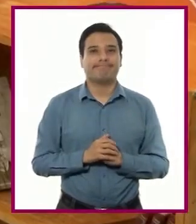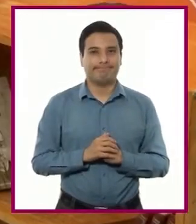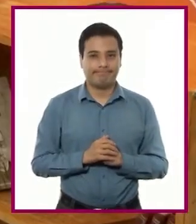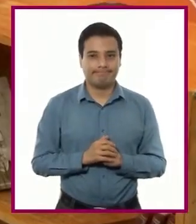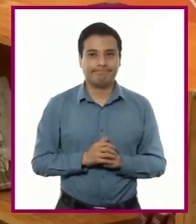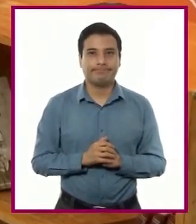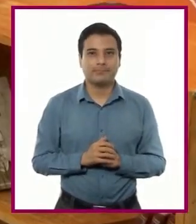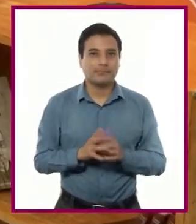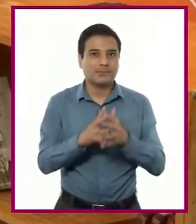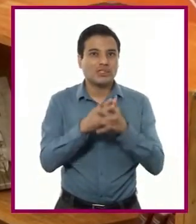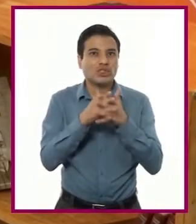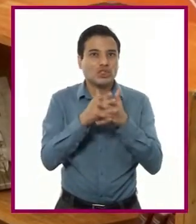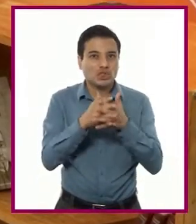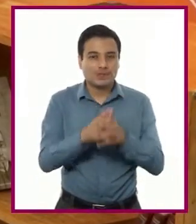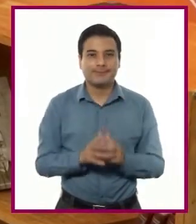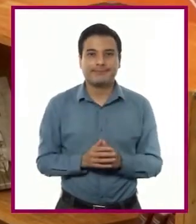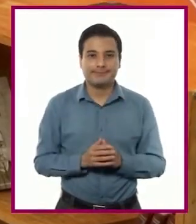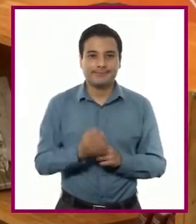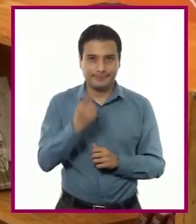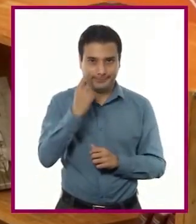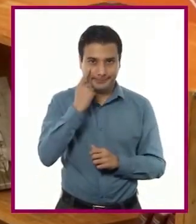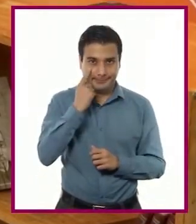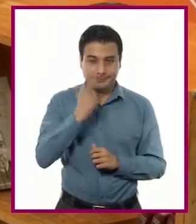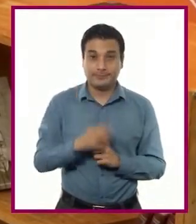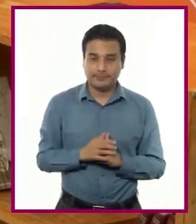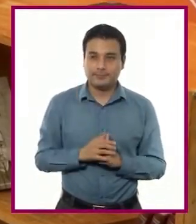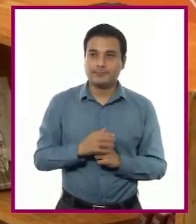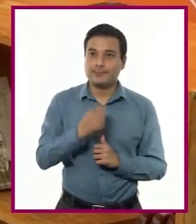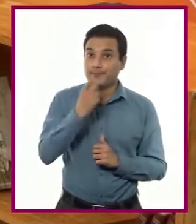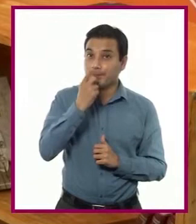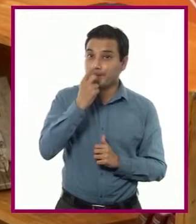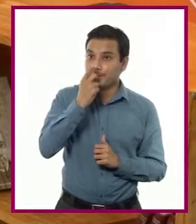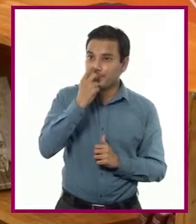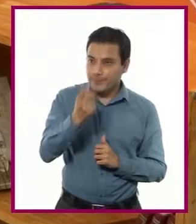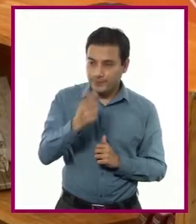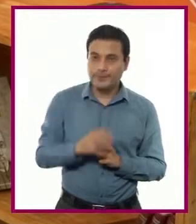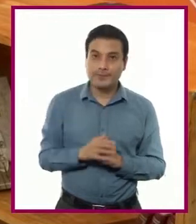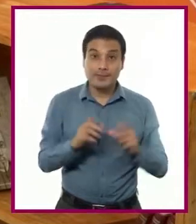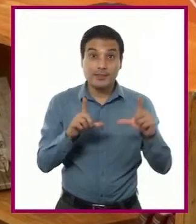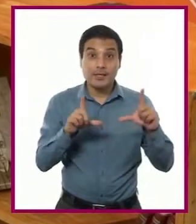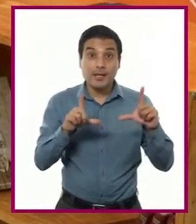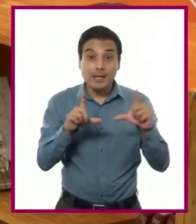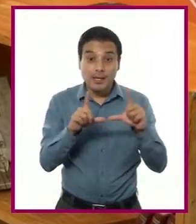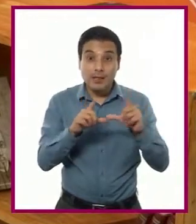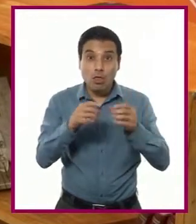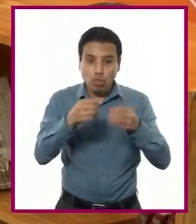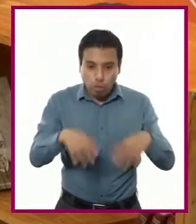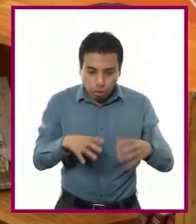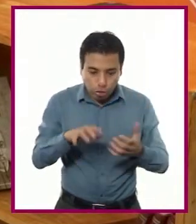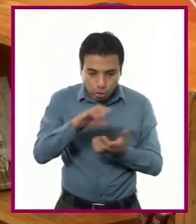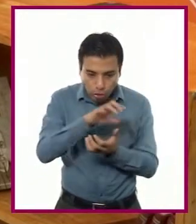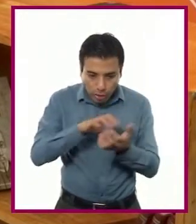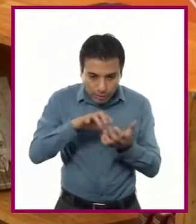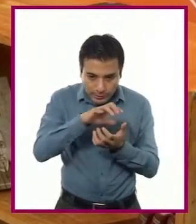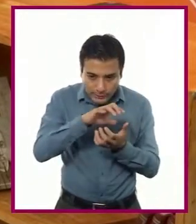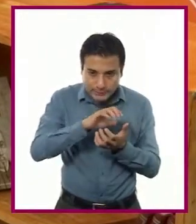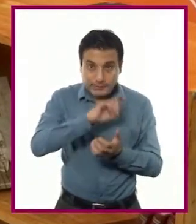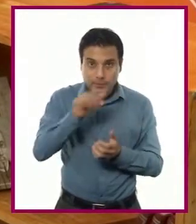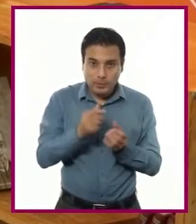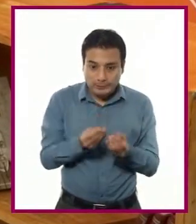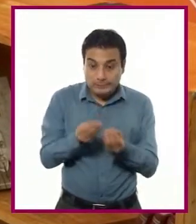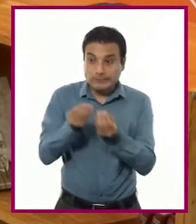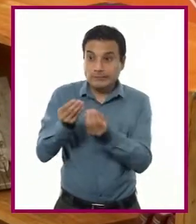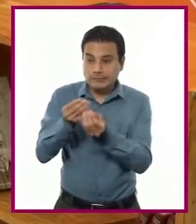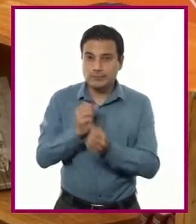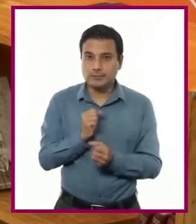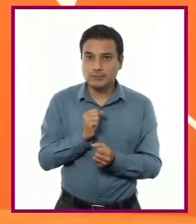orden. Fíjate que se me olvidó decirte que cuando llegué se me cayeron las tarjetas, las levanté y las coloqué sobre el libero, pues ya íbamos a